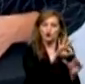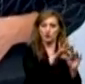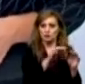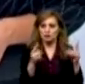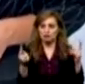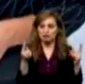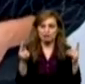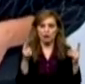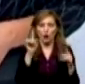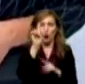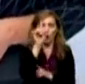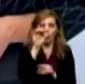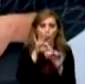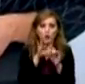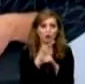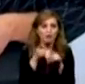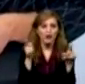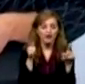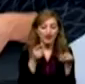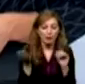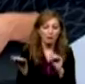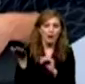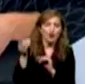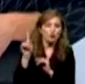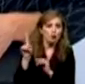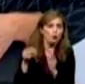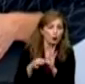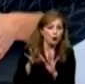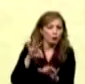tras contabilizarse el 100% de las actas.